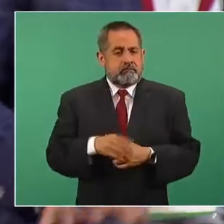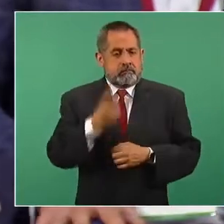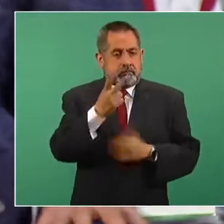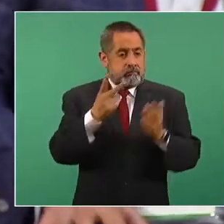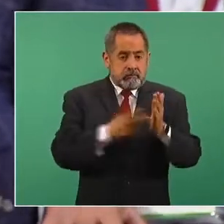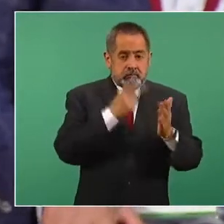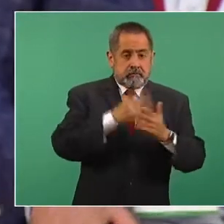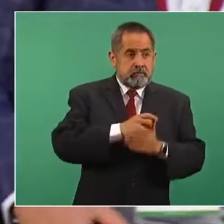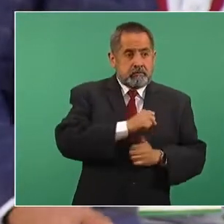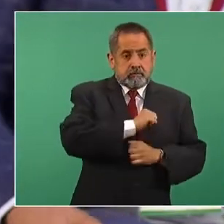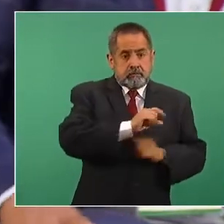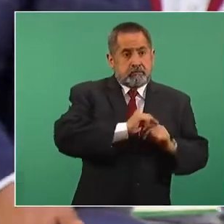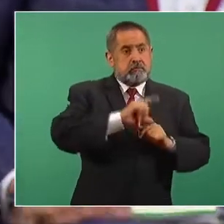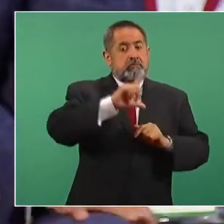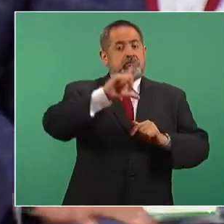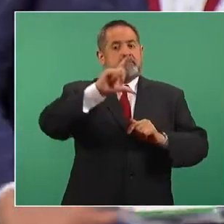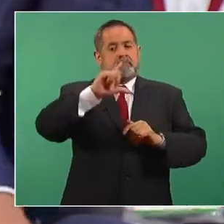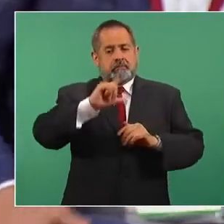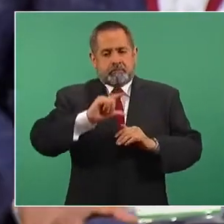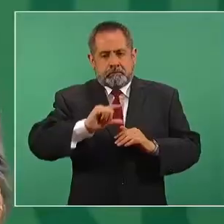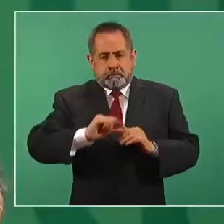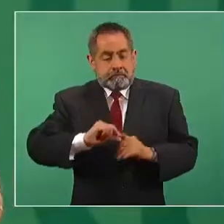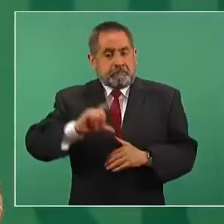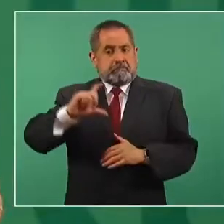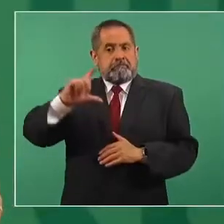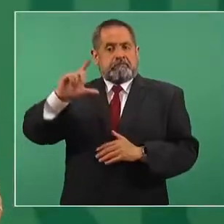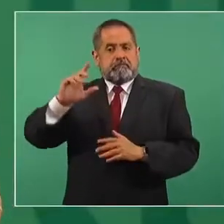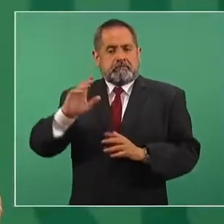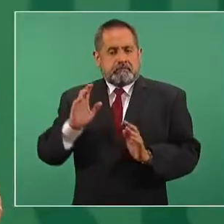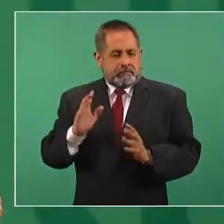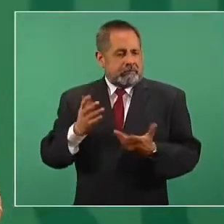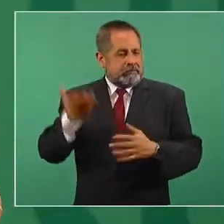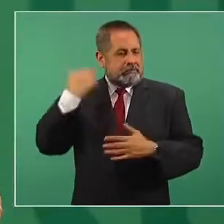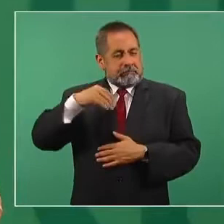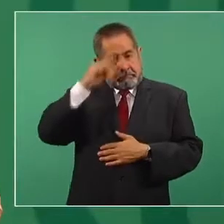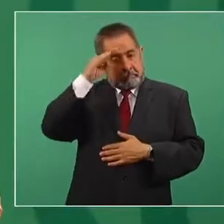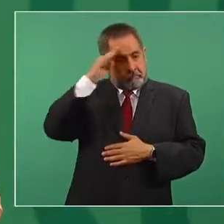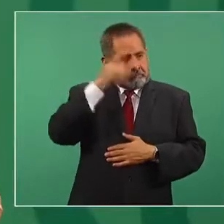olas. Pensábamos que ya con la primera